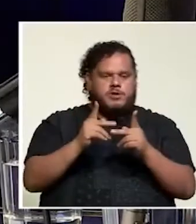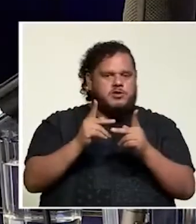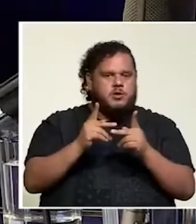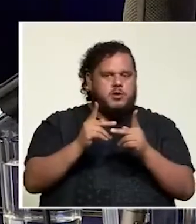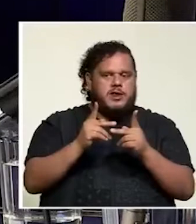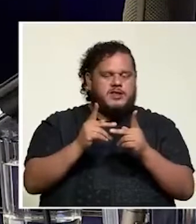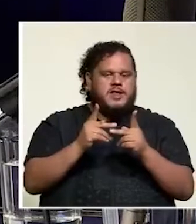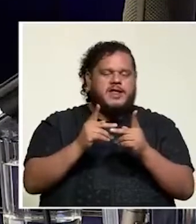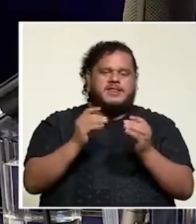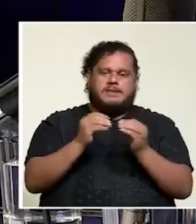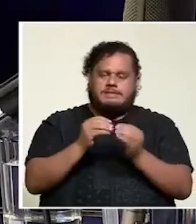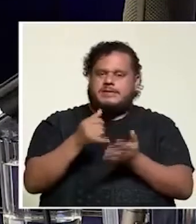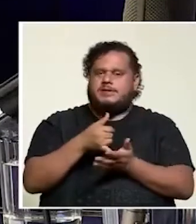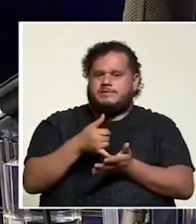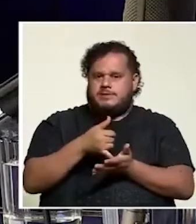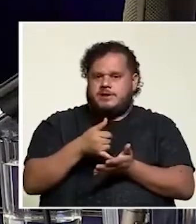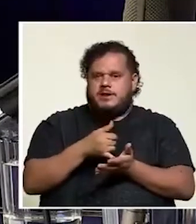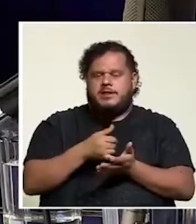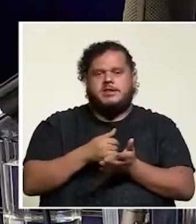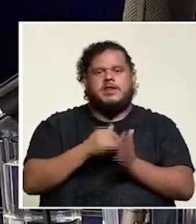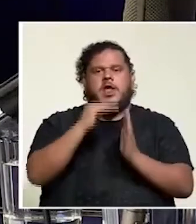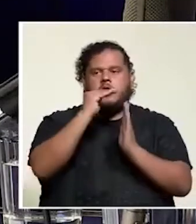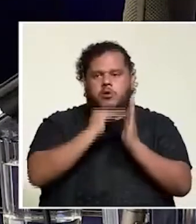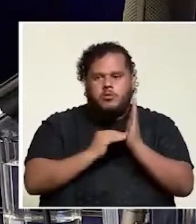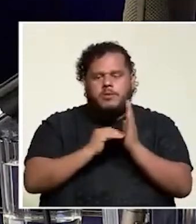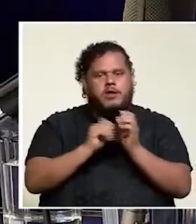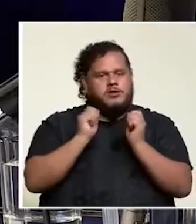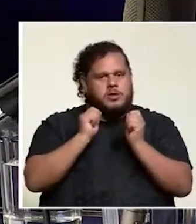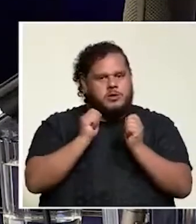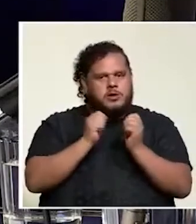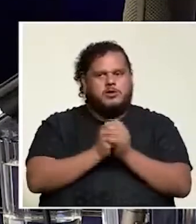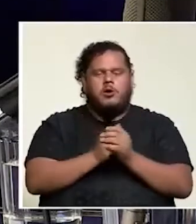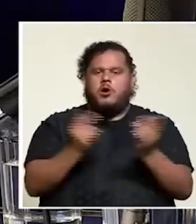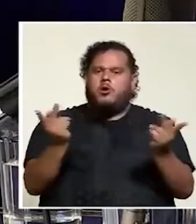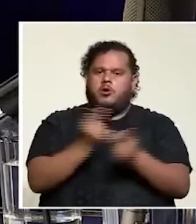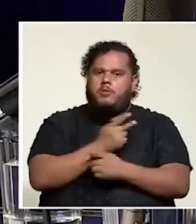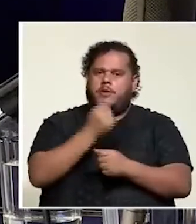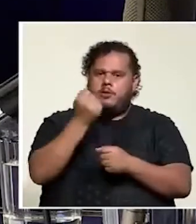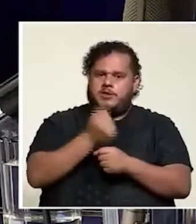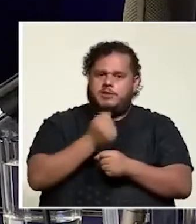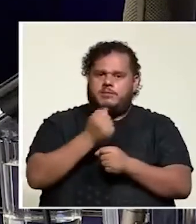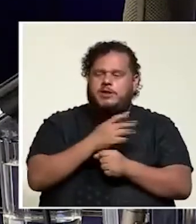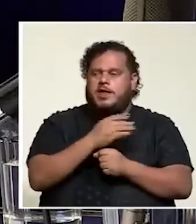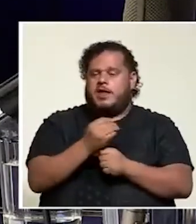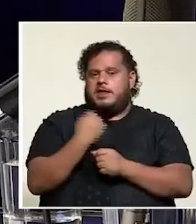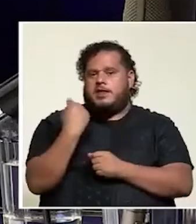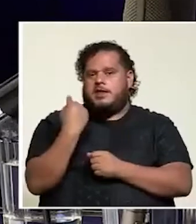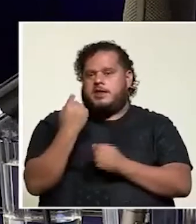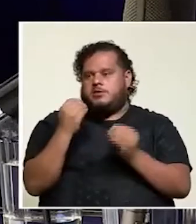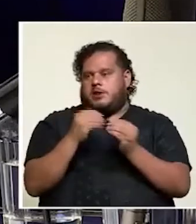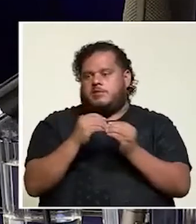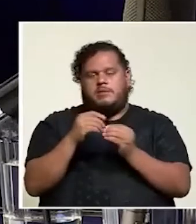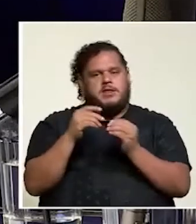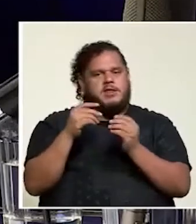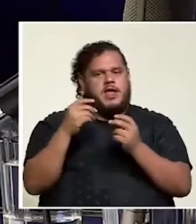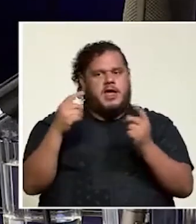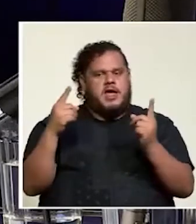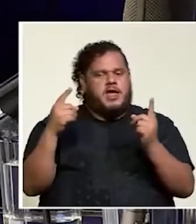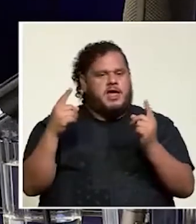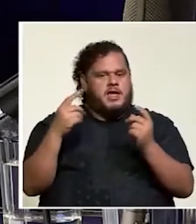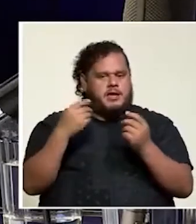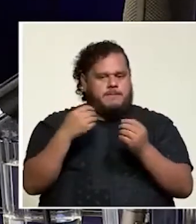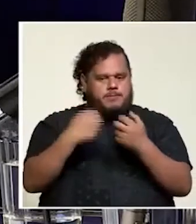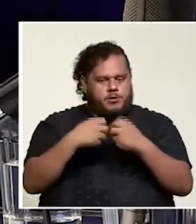mayor vulnerabilidad, con menos educación, con peores empleos y que son las más perjudicadas por la crisis